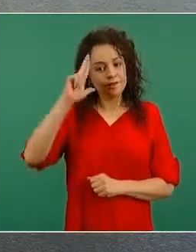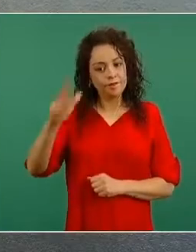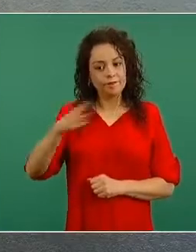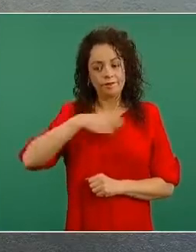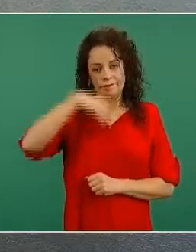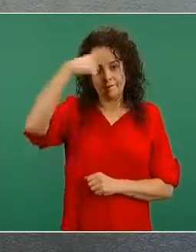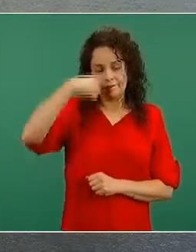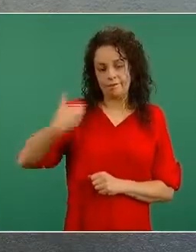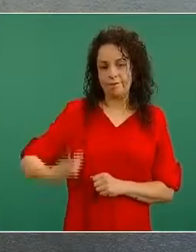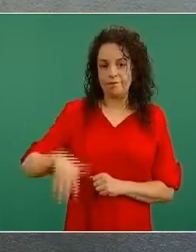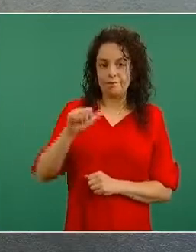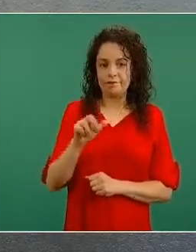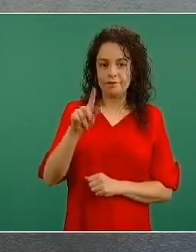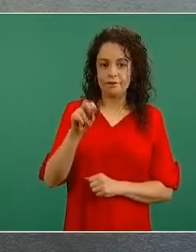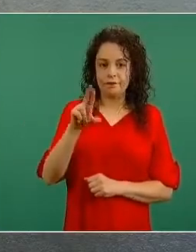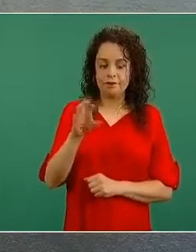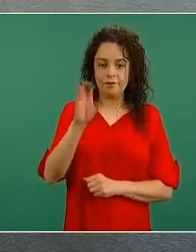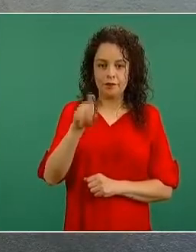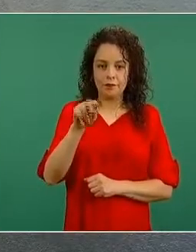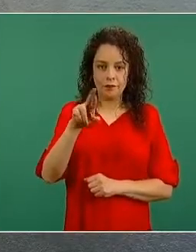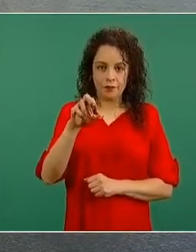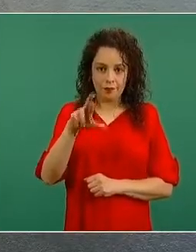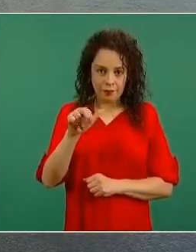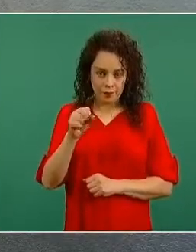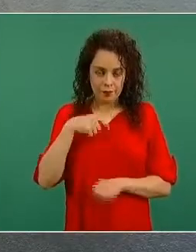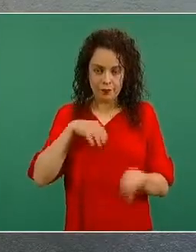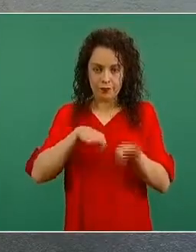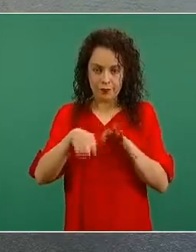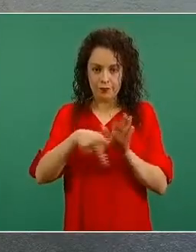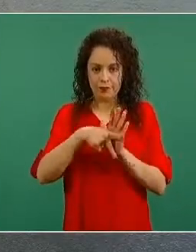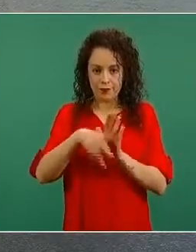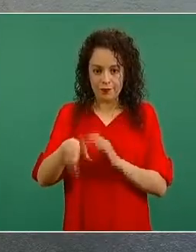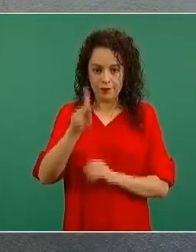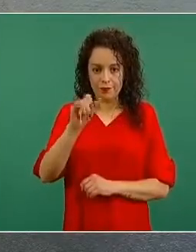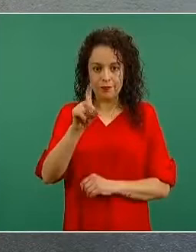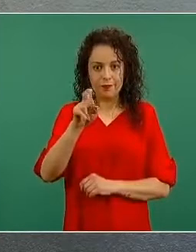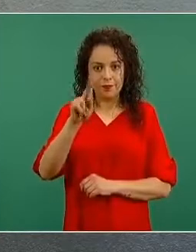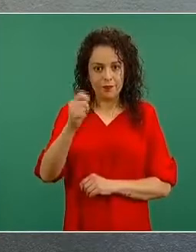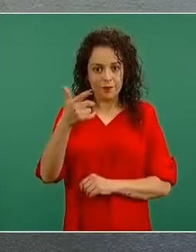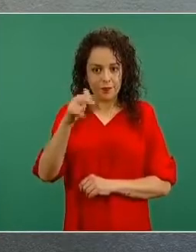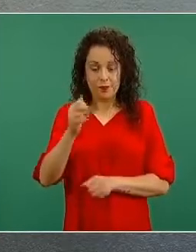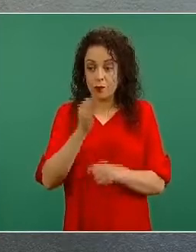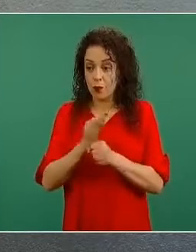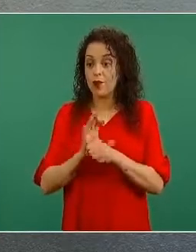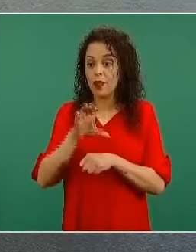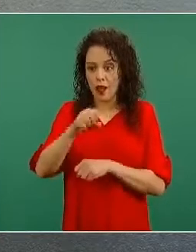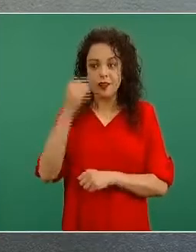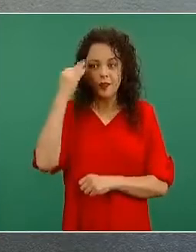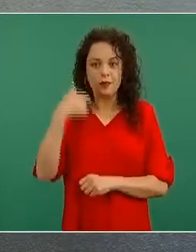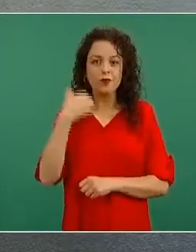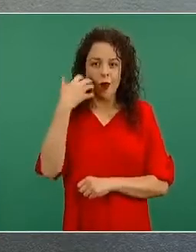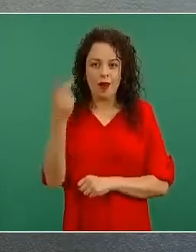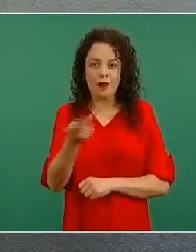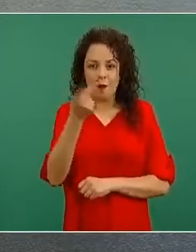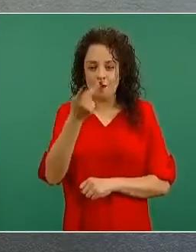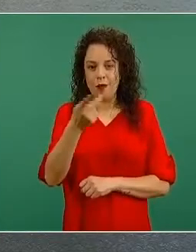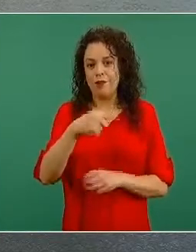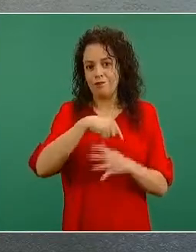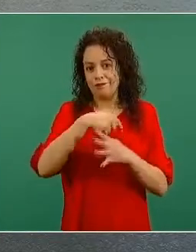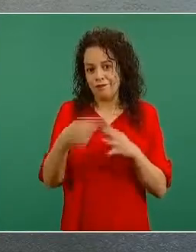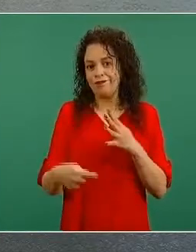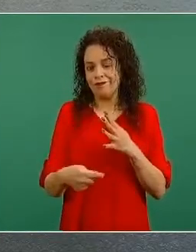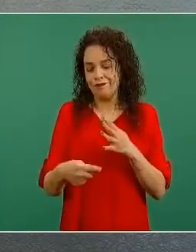de Página. Aprovechando que hay tiempo, varias preguntas. La primera, esta semana se